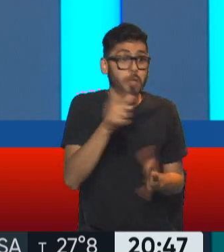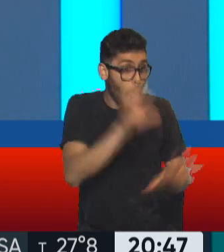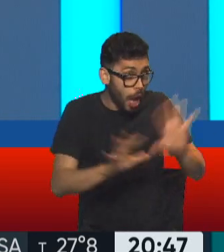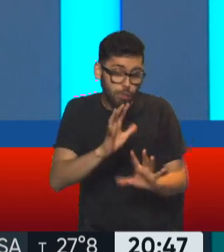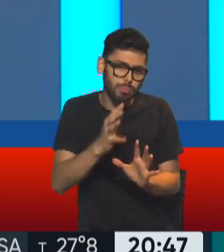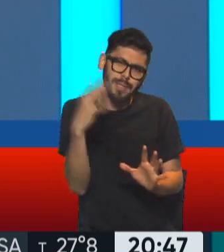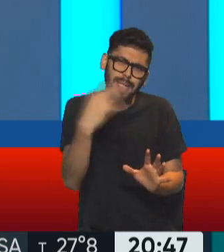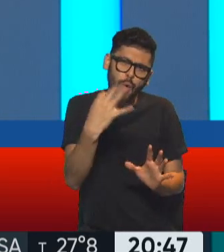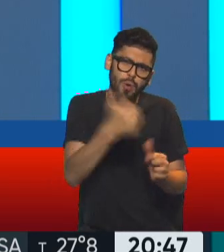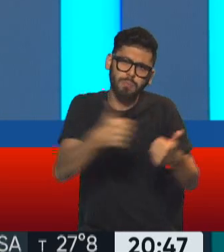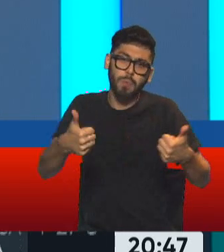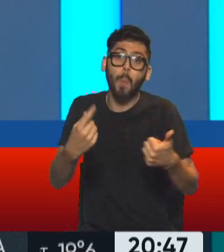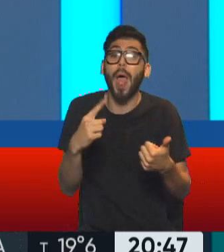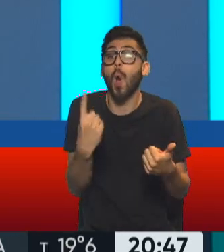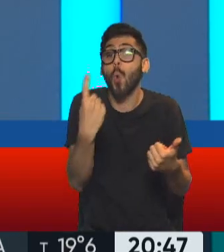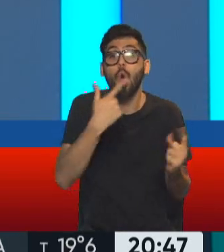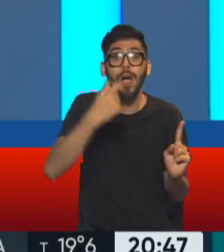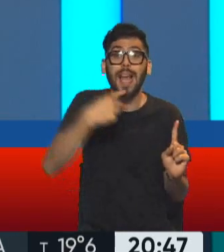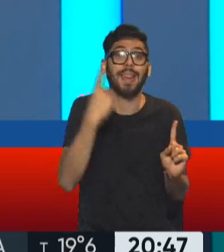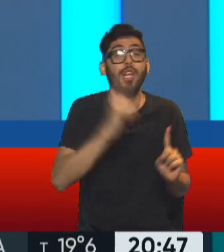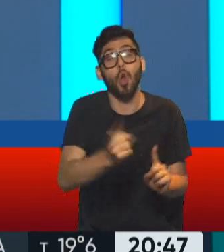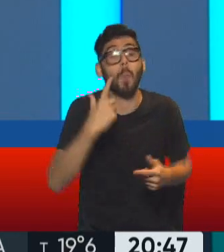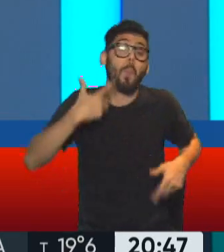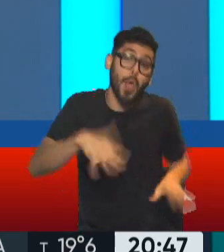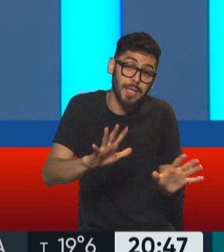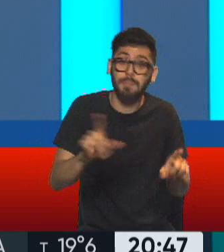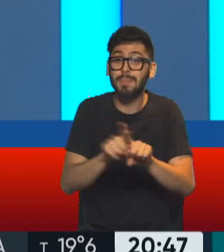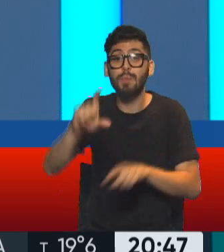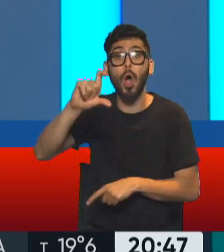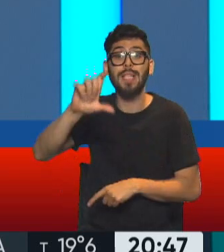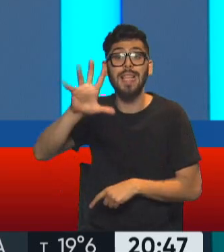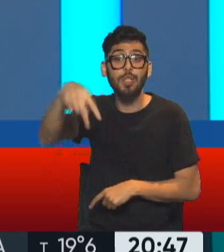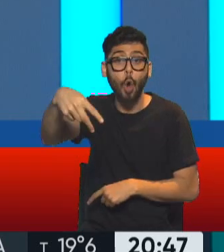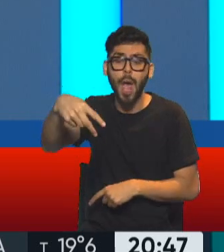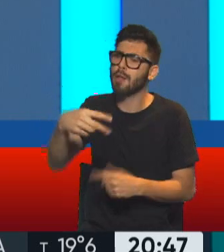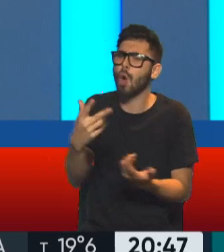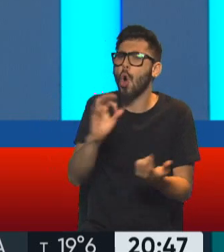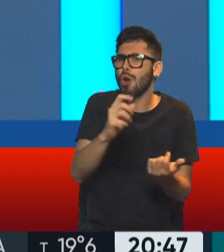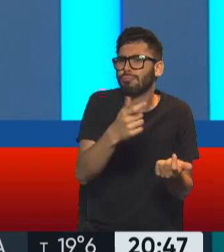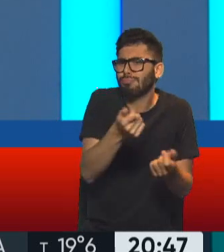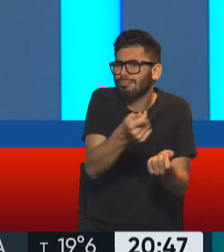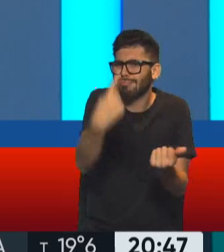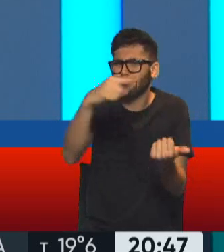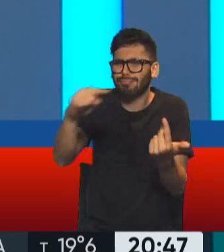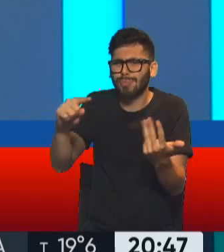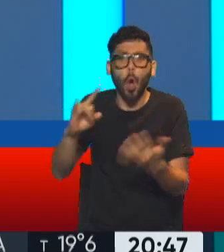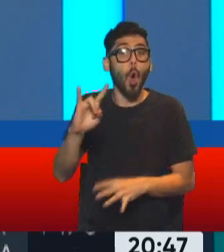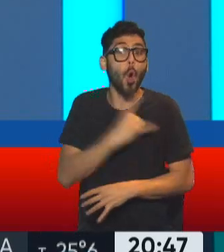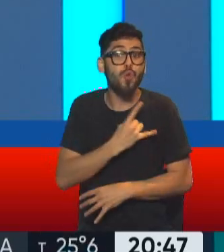creo que van a tener de todos, menos en todo caso de Santilli. Lo mismo que, no sé, que C5N o que tantos canales o que alguna universidad. Yo a todos los que me